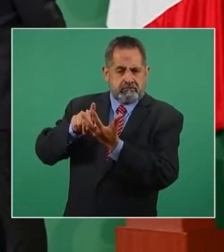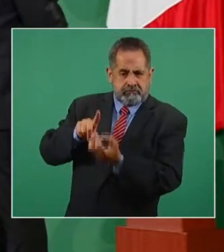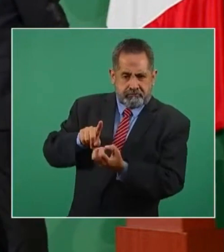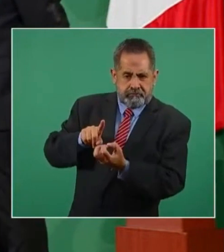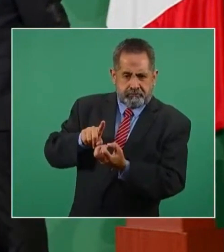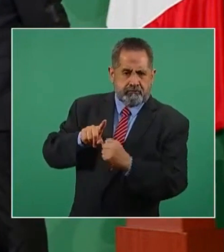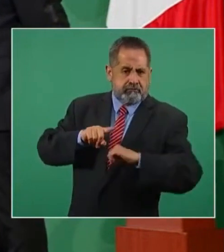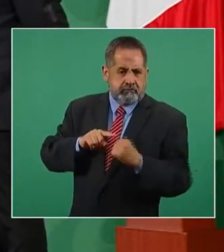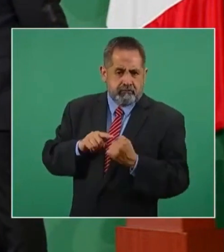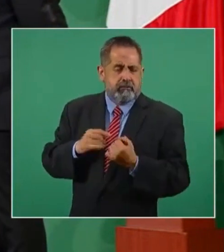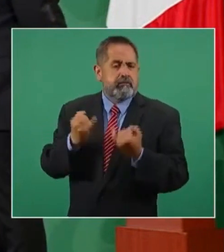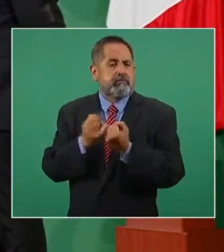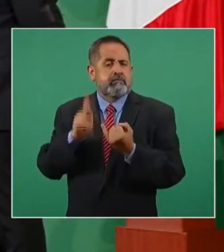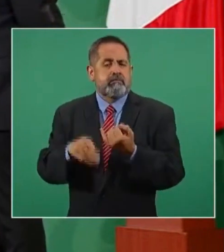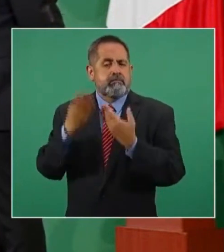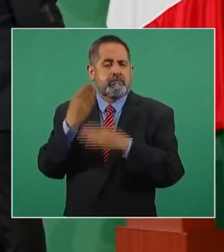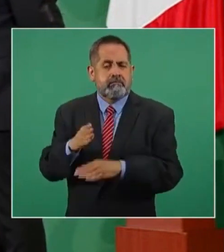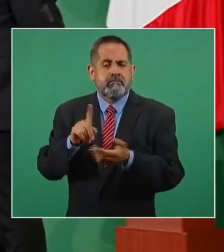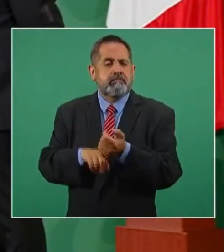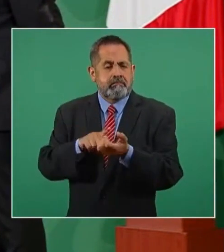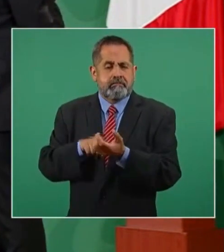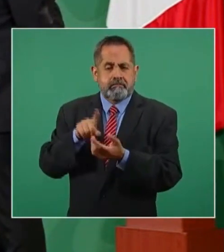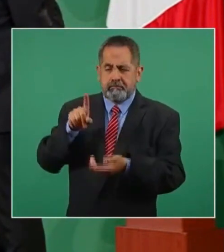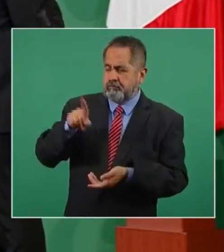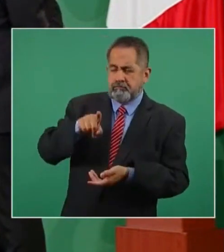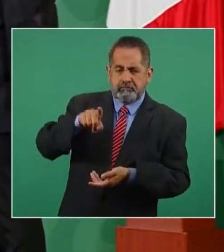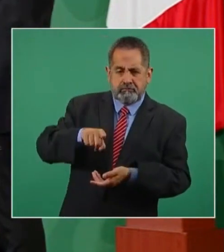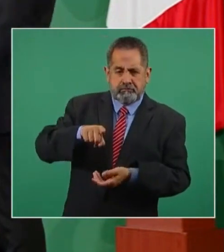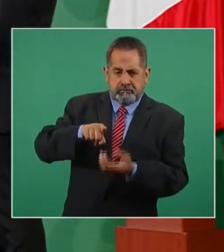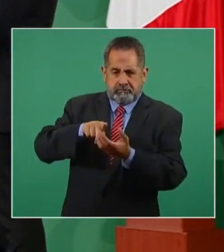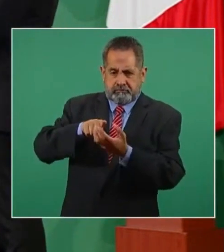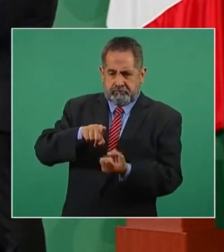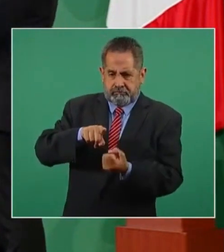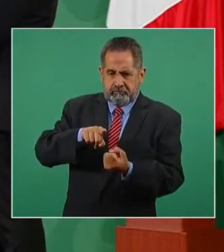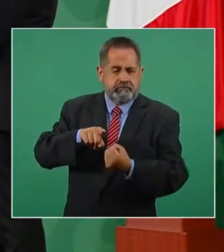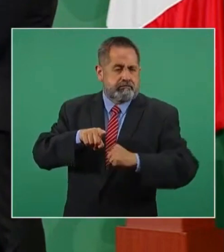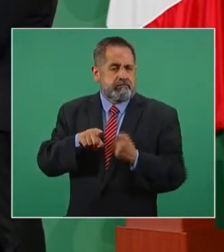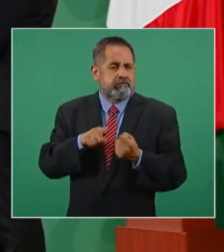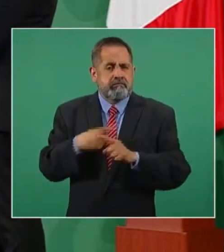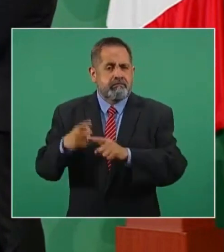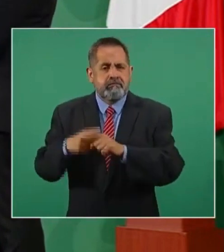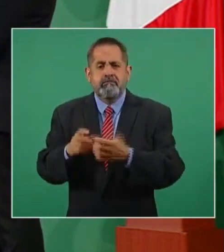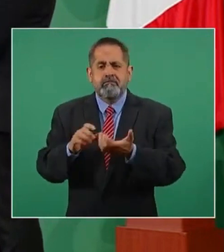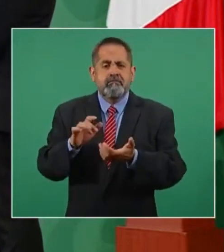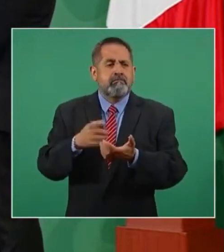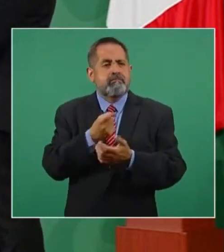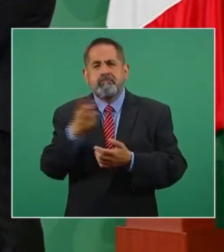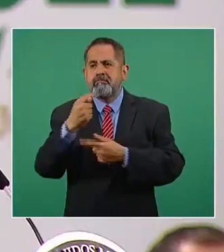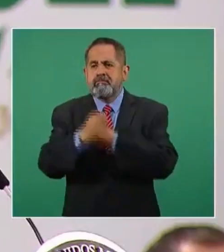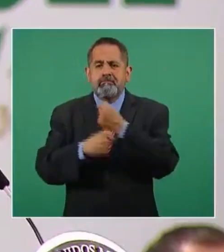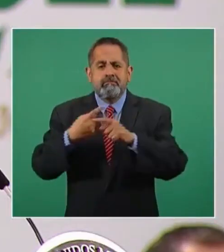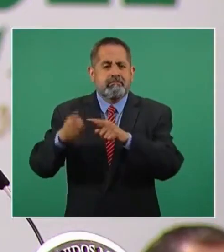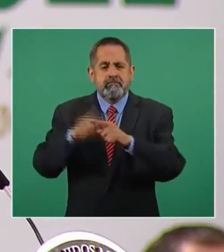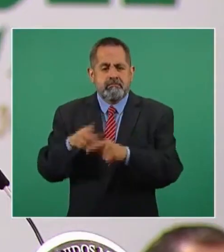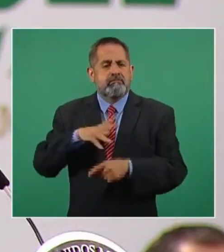bancos. Siguiente, por favor. Y se utiliza en un conjunto de aplicaciones o tiendas